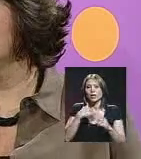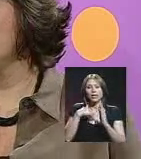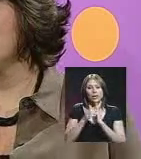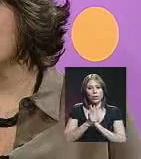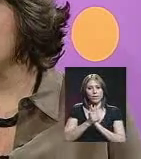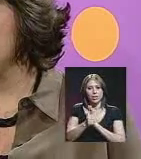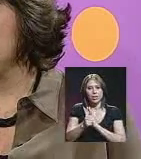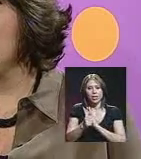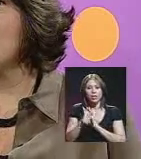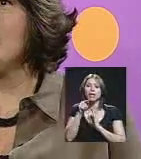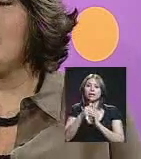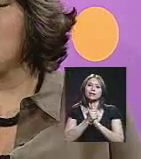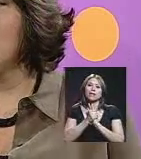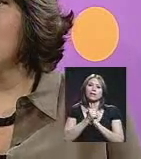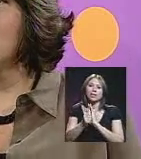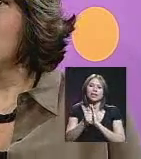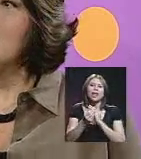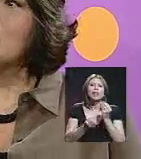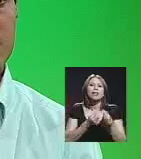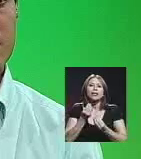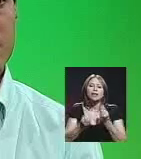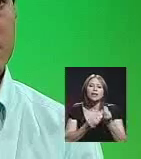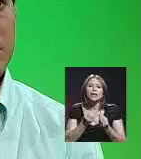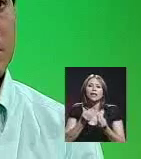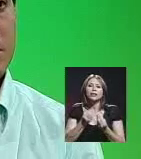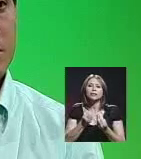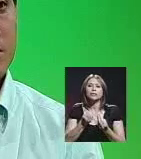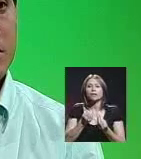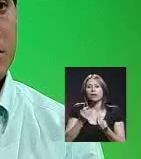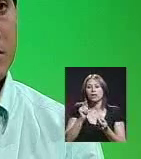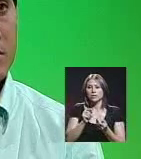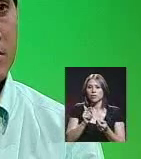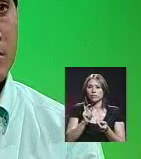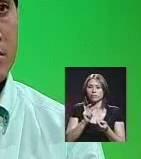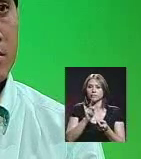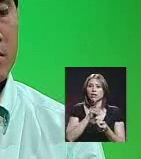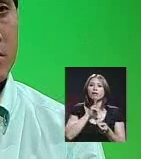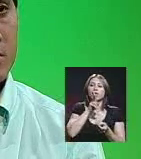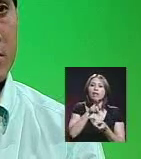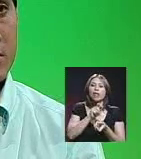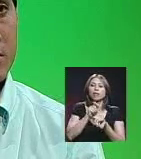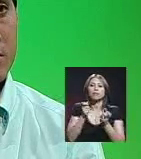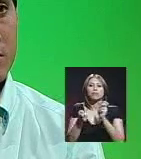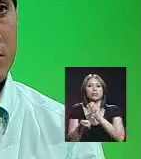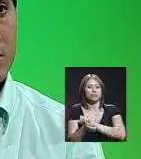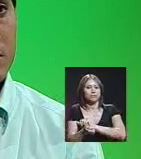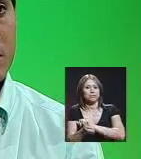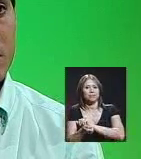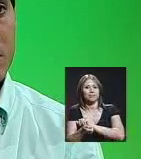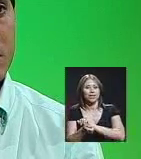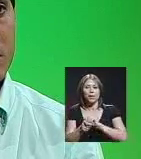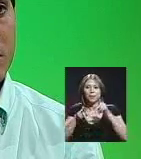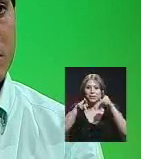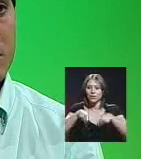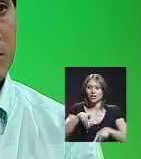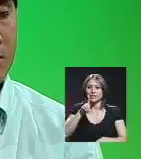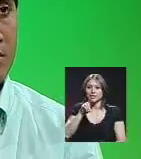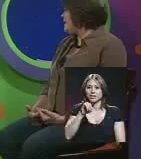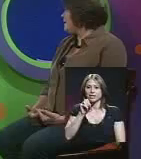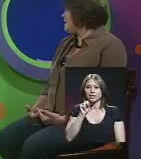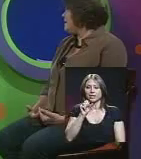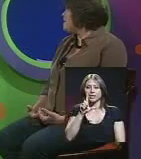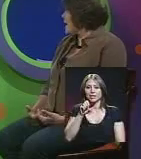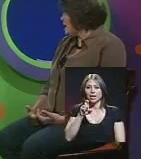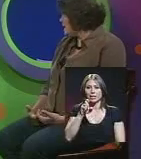tener. Esta habilidad es la de distorsionar la realidad. Son las personas disléxicas que